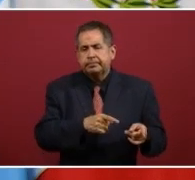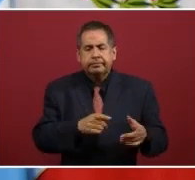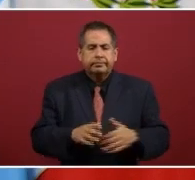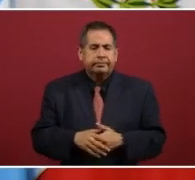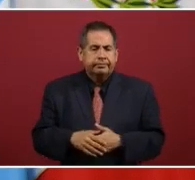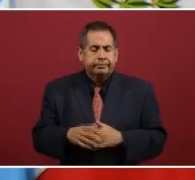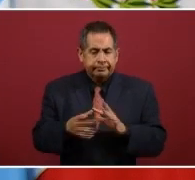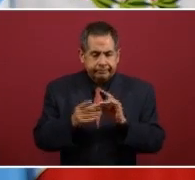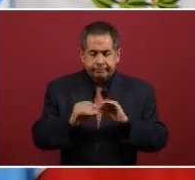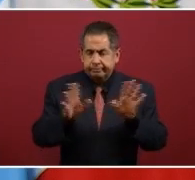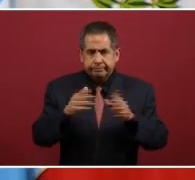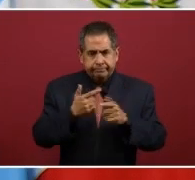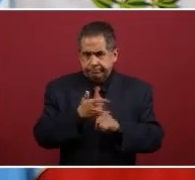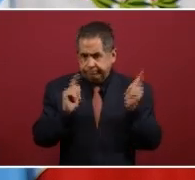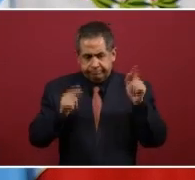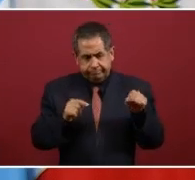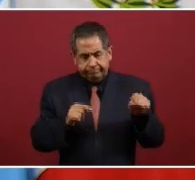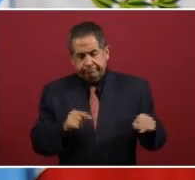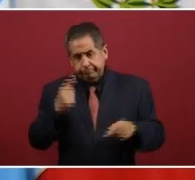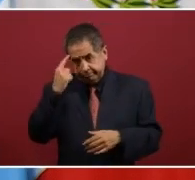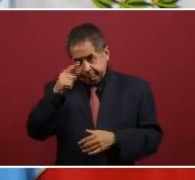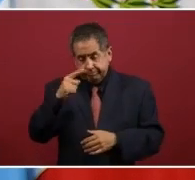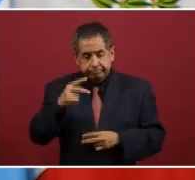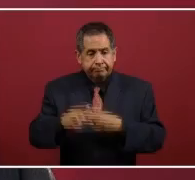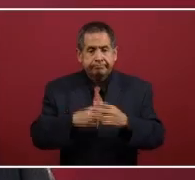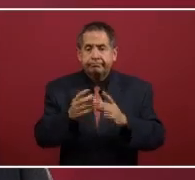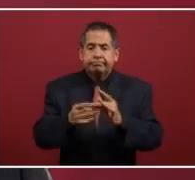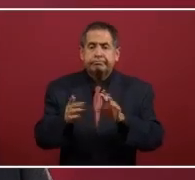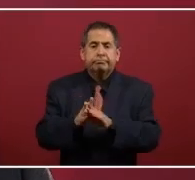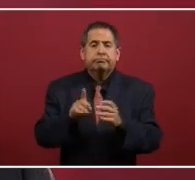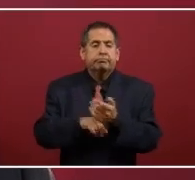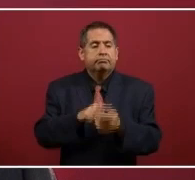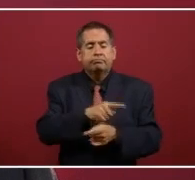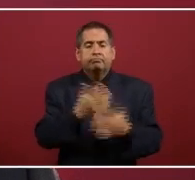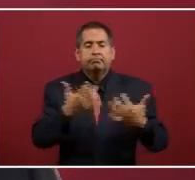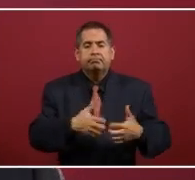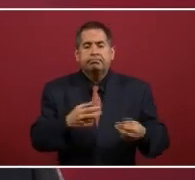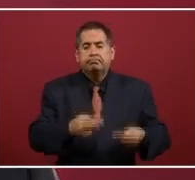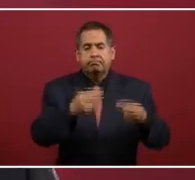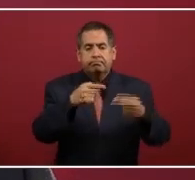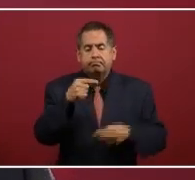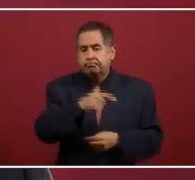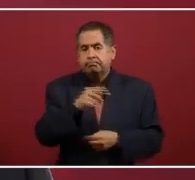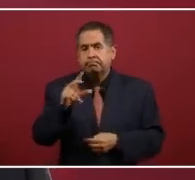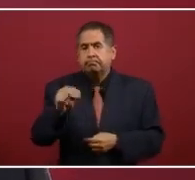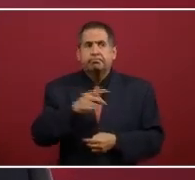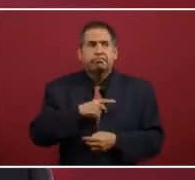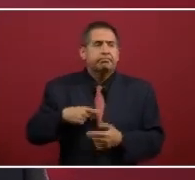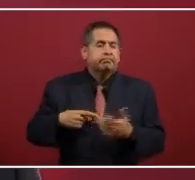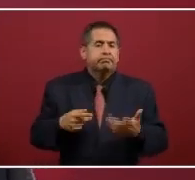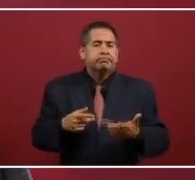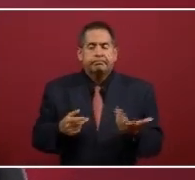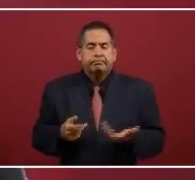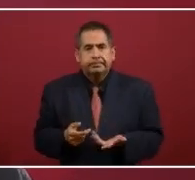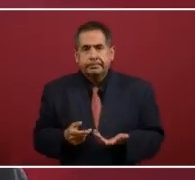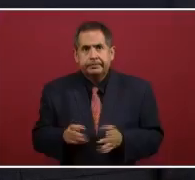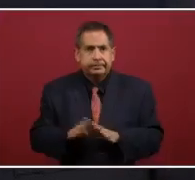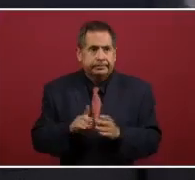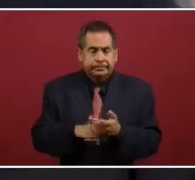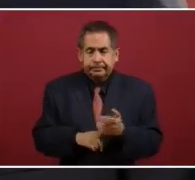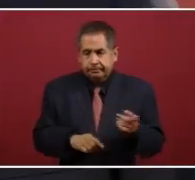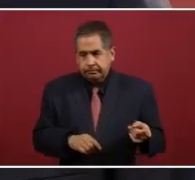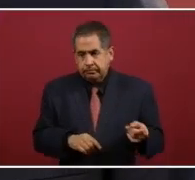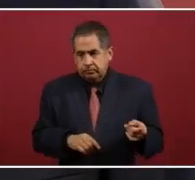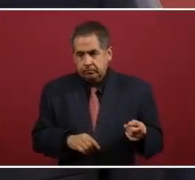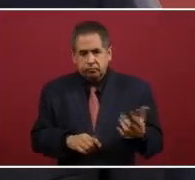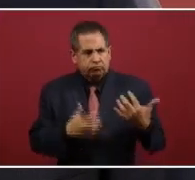se dejen en libertad para que la empresa no deje